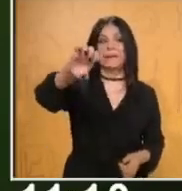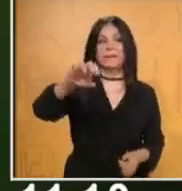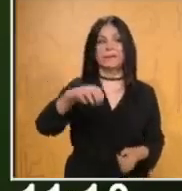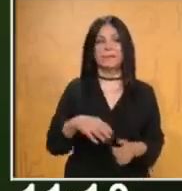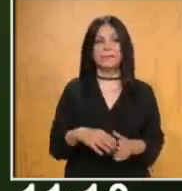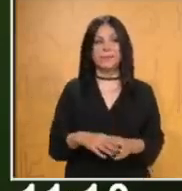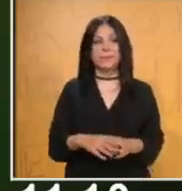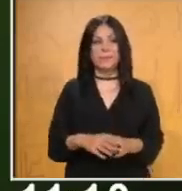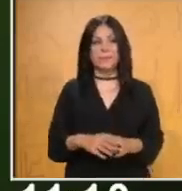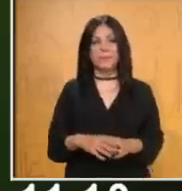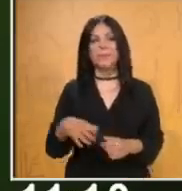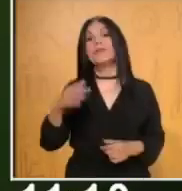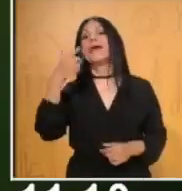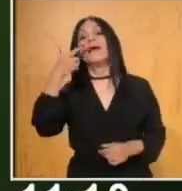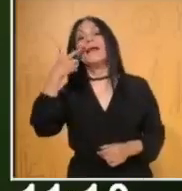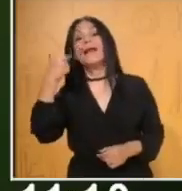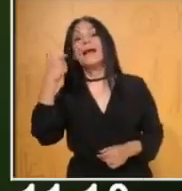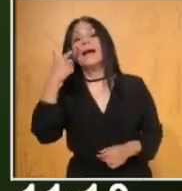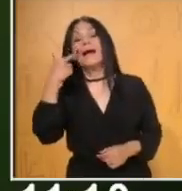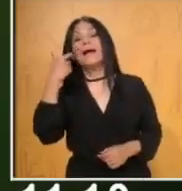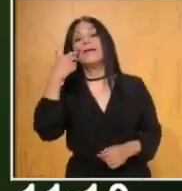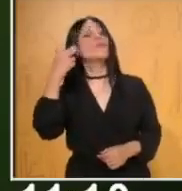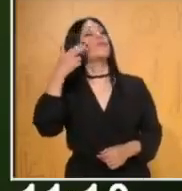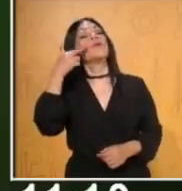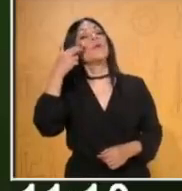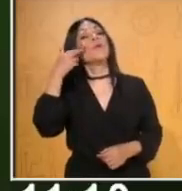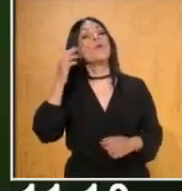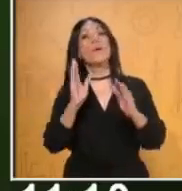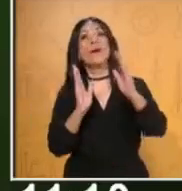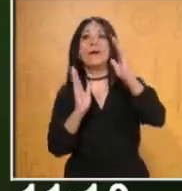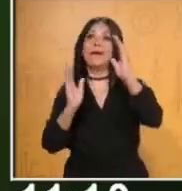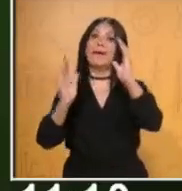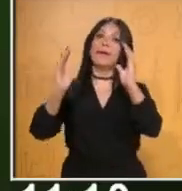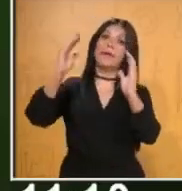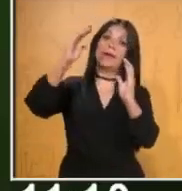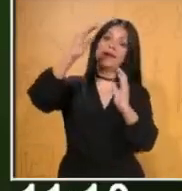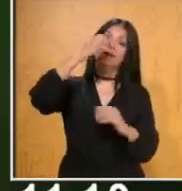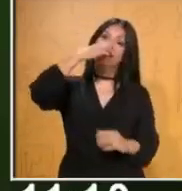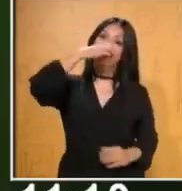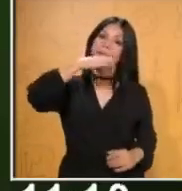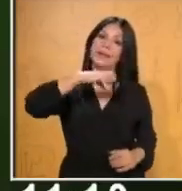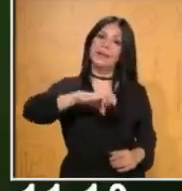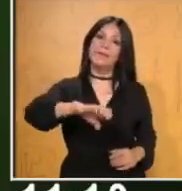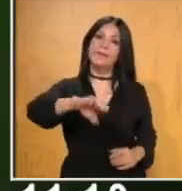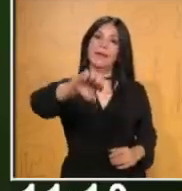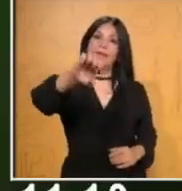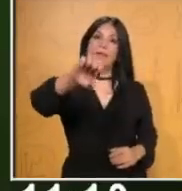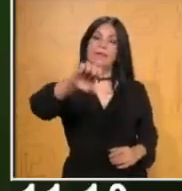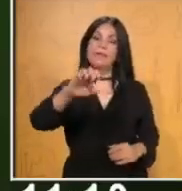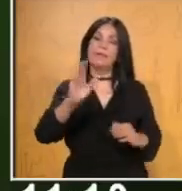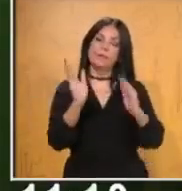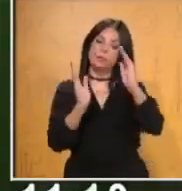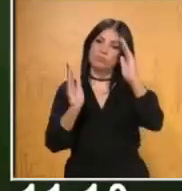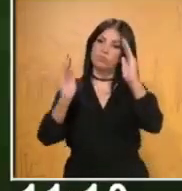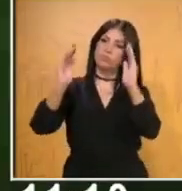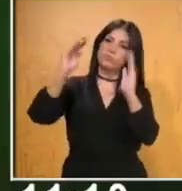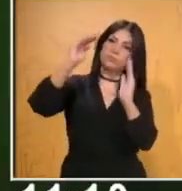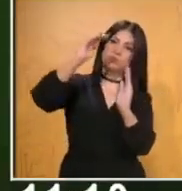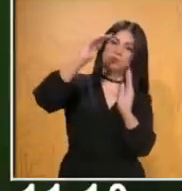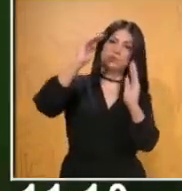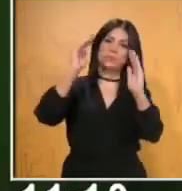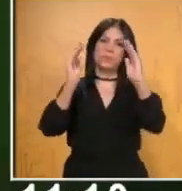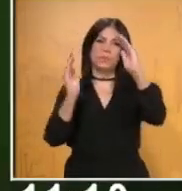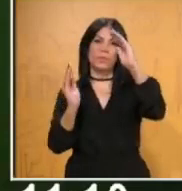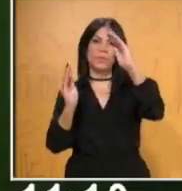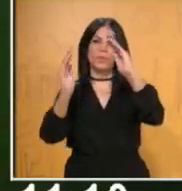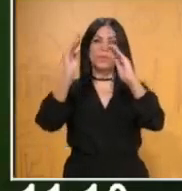Si estamos viendo al gato y giramos hacia el elefante, un cuarto, una cuarta parte. Dice,